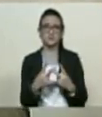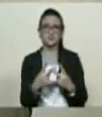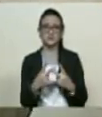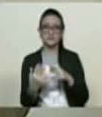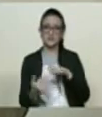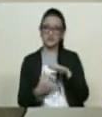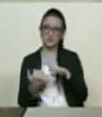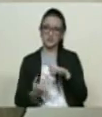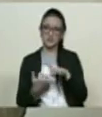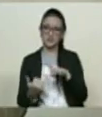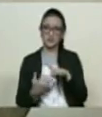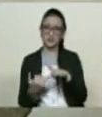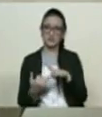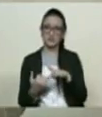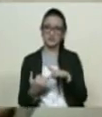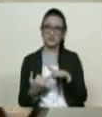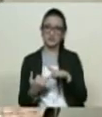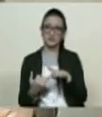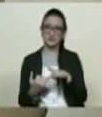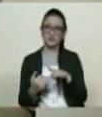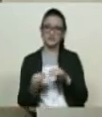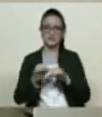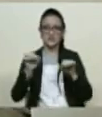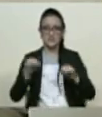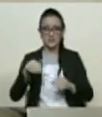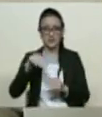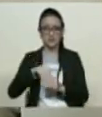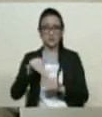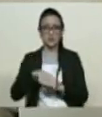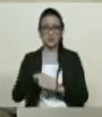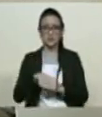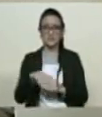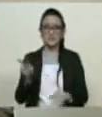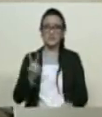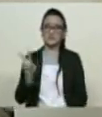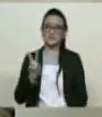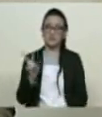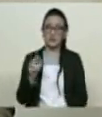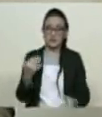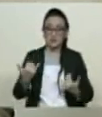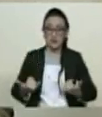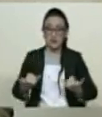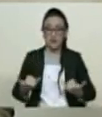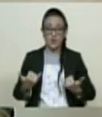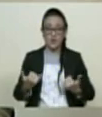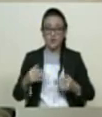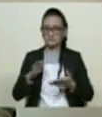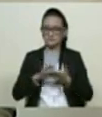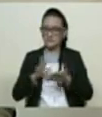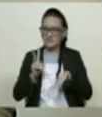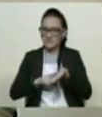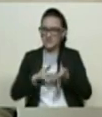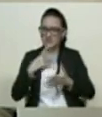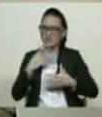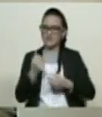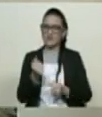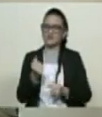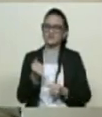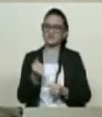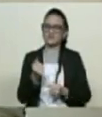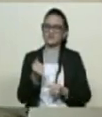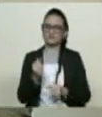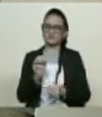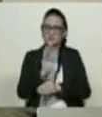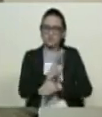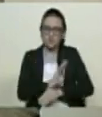institucional para que el sistema electoral venezolano sea lo que es hoy día: transparente, confiable, seguro,